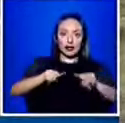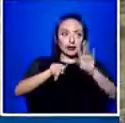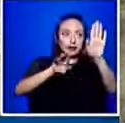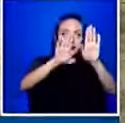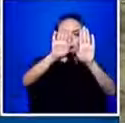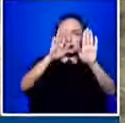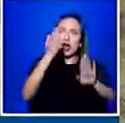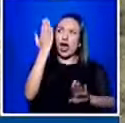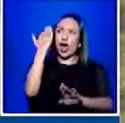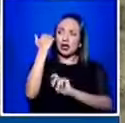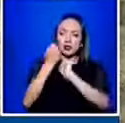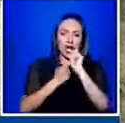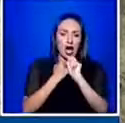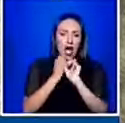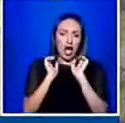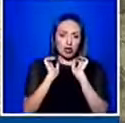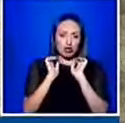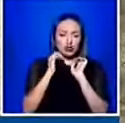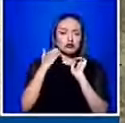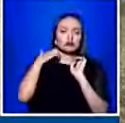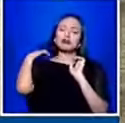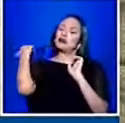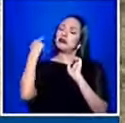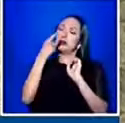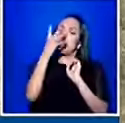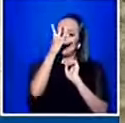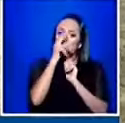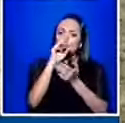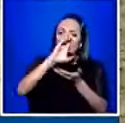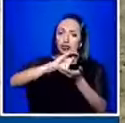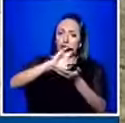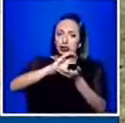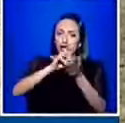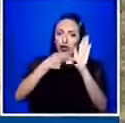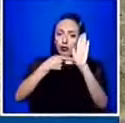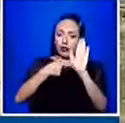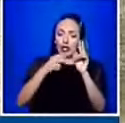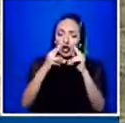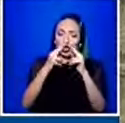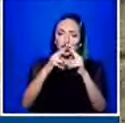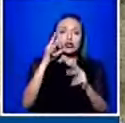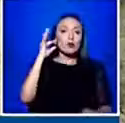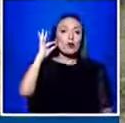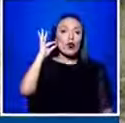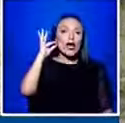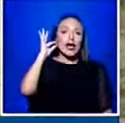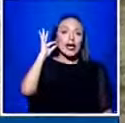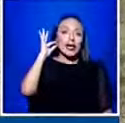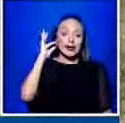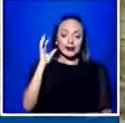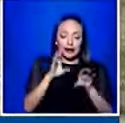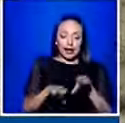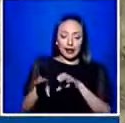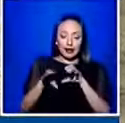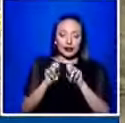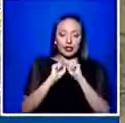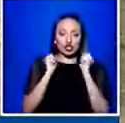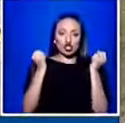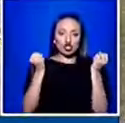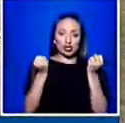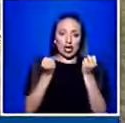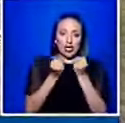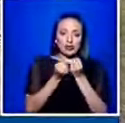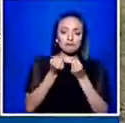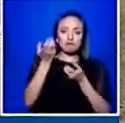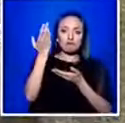colocadas hace varios años como un elemento para destacar la participación de la mujer en las actividades sociales y